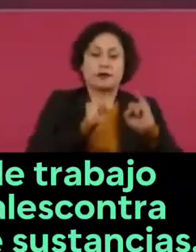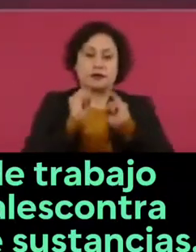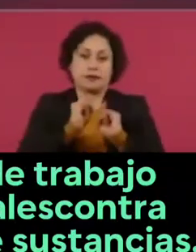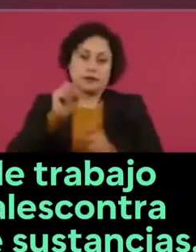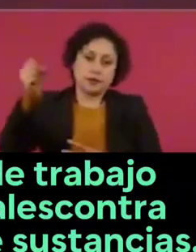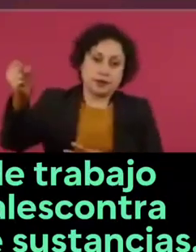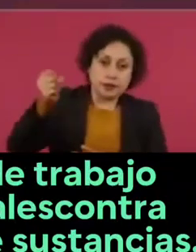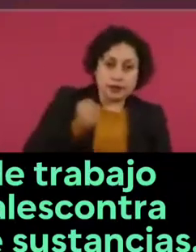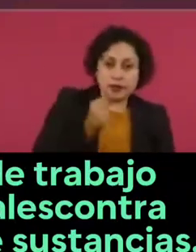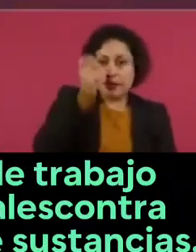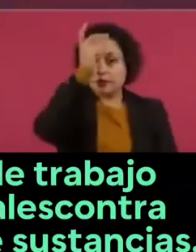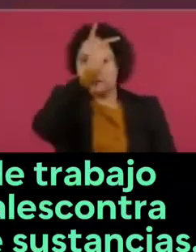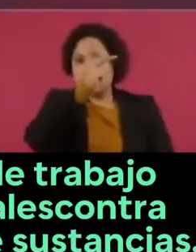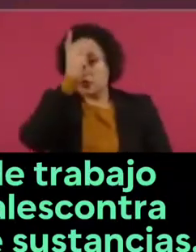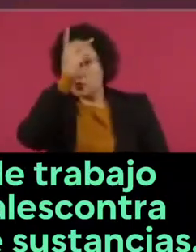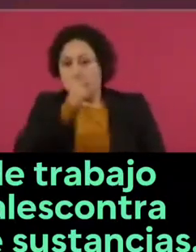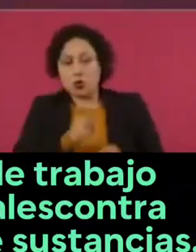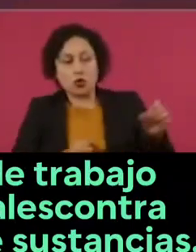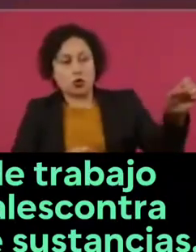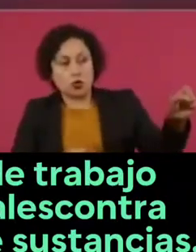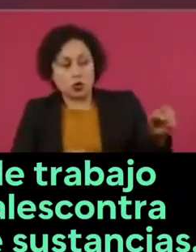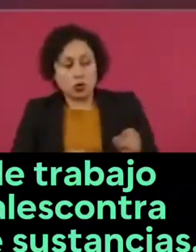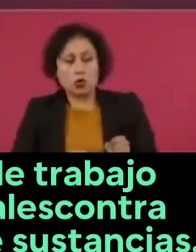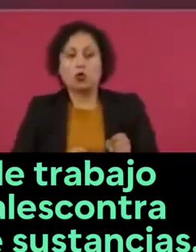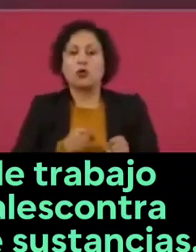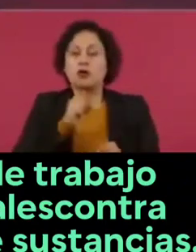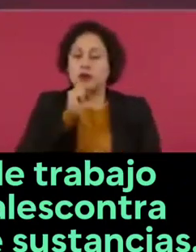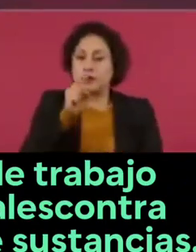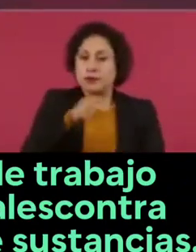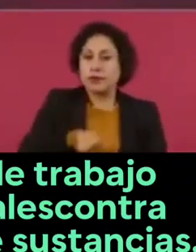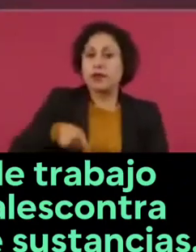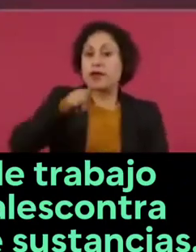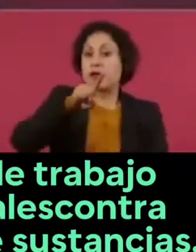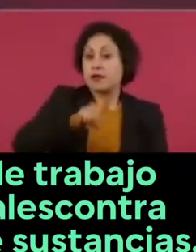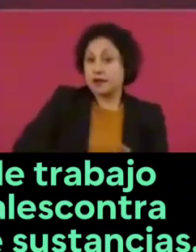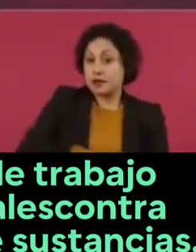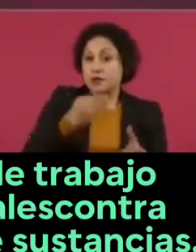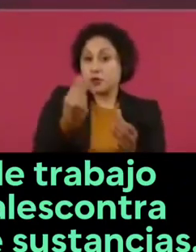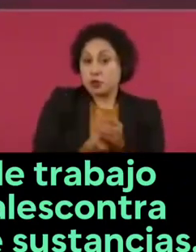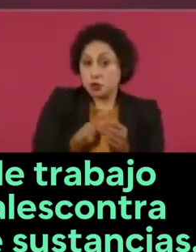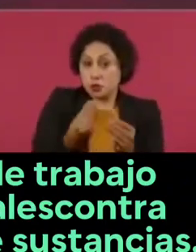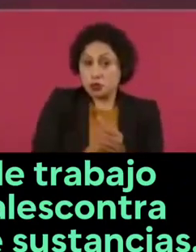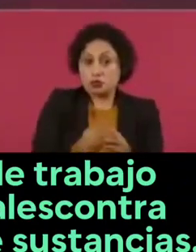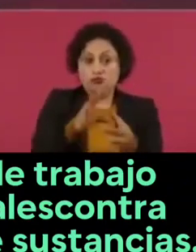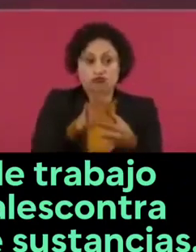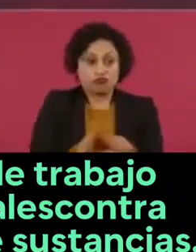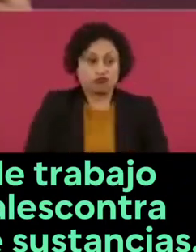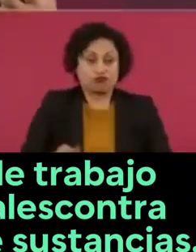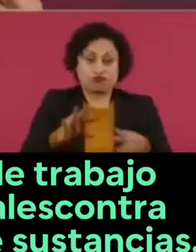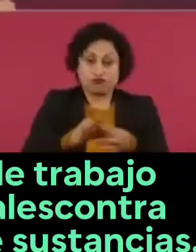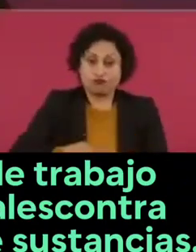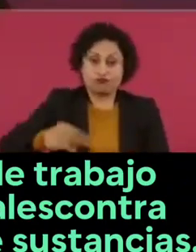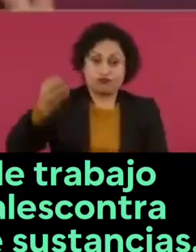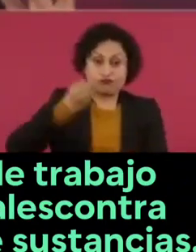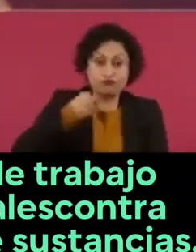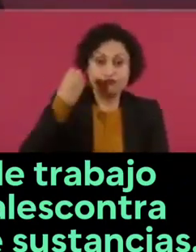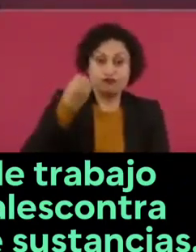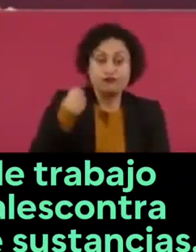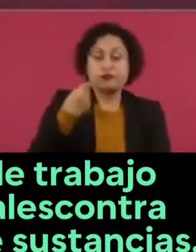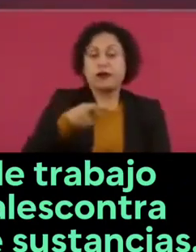están dando pláticas y se forman